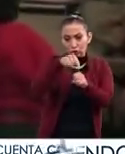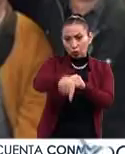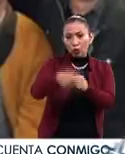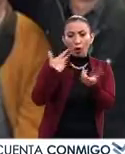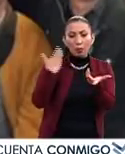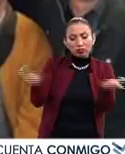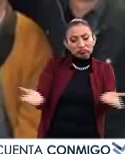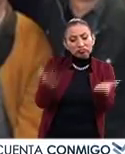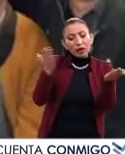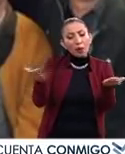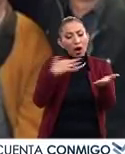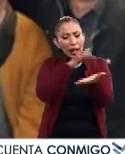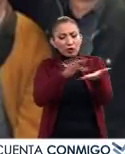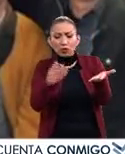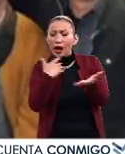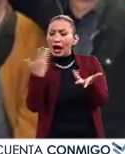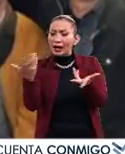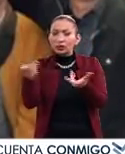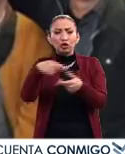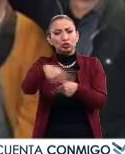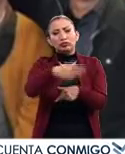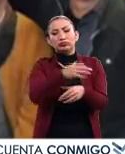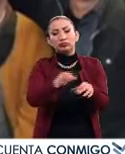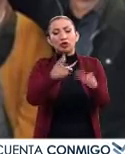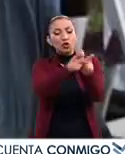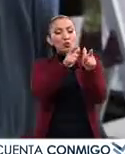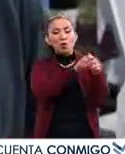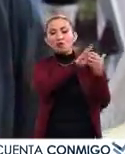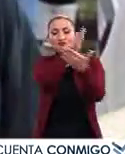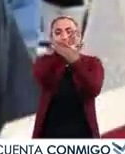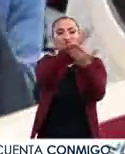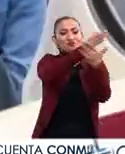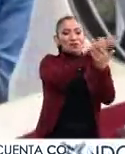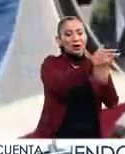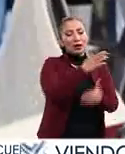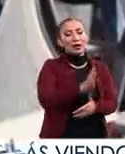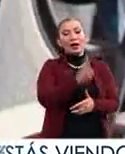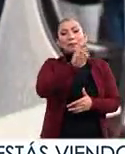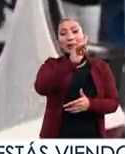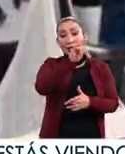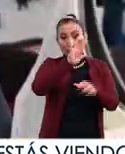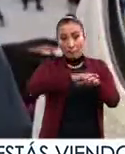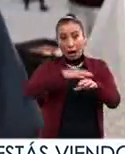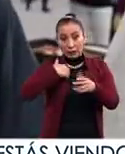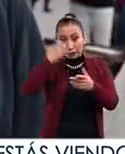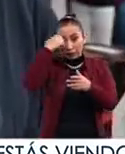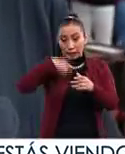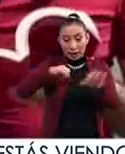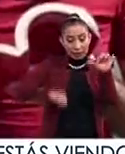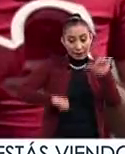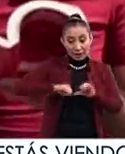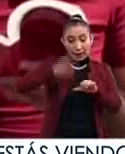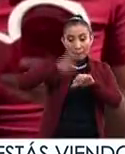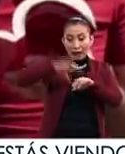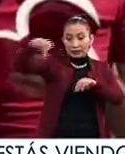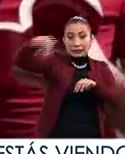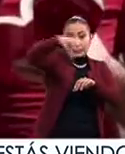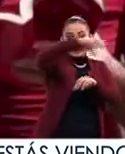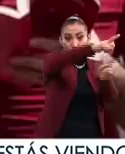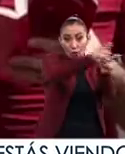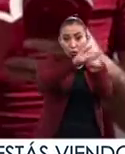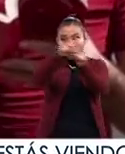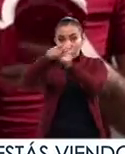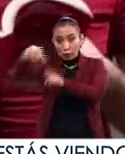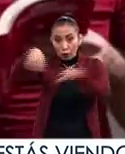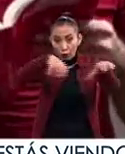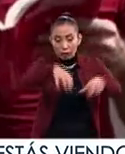o animando la mesa de la lectura con tu famosa brigada. Sí, la brigada. ¿Vas a multiplicar esa experiencia o cuál es tu idea? En